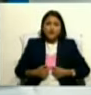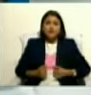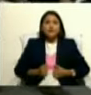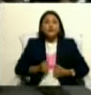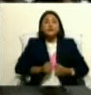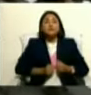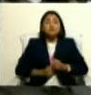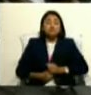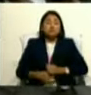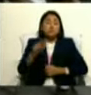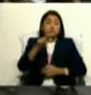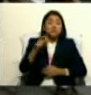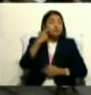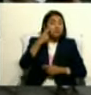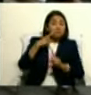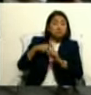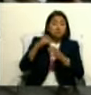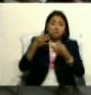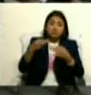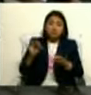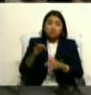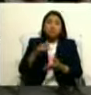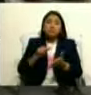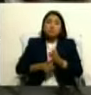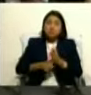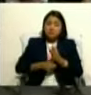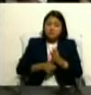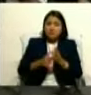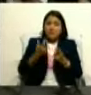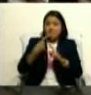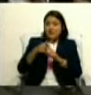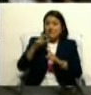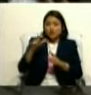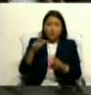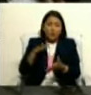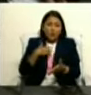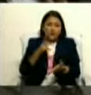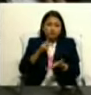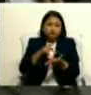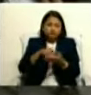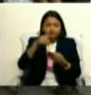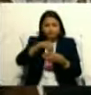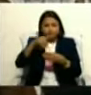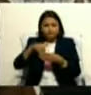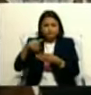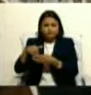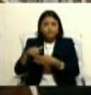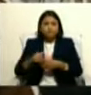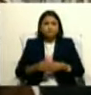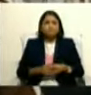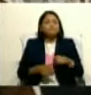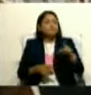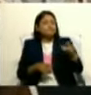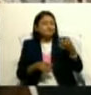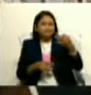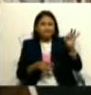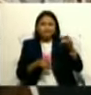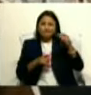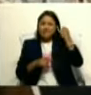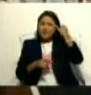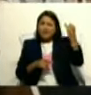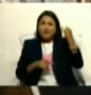estos operativos, ya que las instituciones garantizan la participación de todas y todos en los comicios electorales. Excelente, magnífico esta